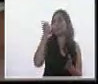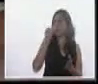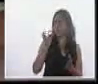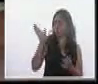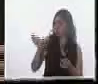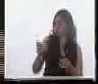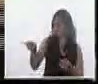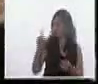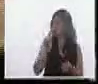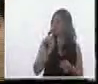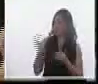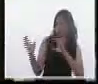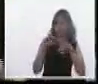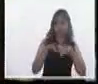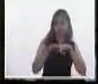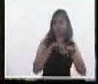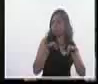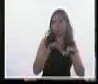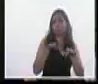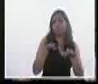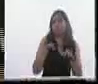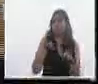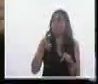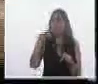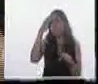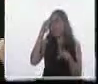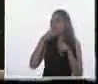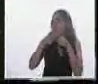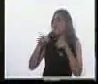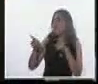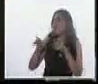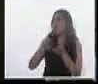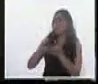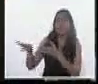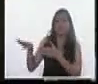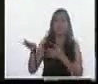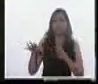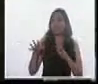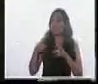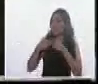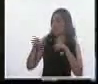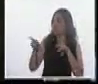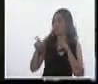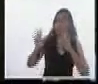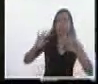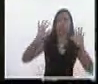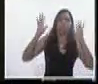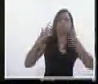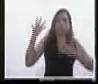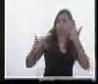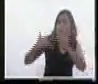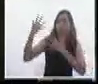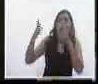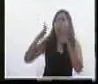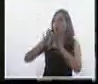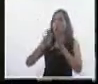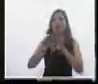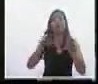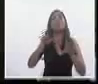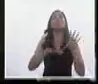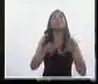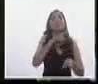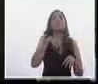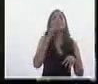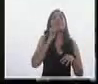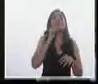porque la sociedad ve a las personas diferentes la diferencia nos causa mucho ruido la diferencia confronta lo